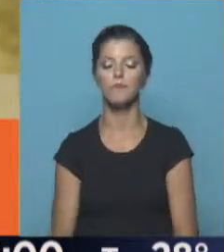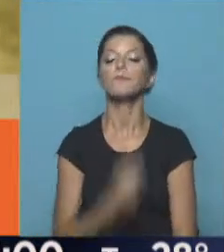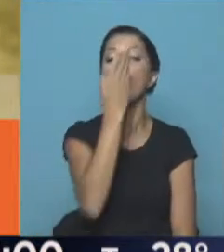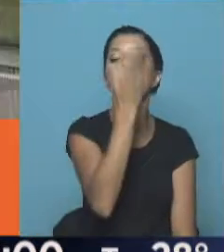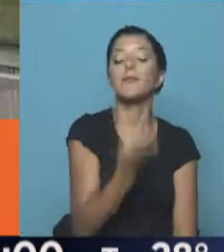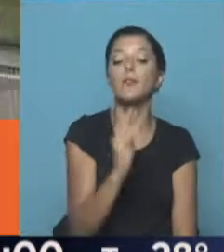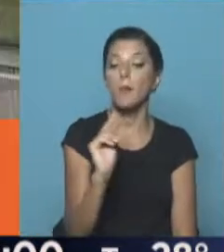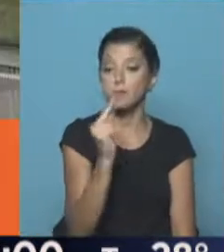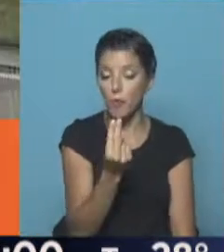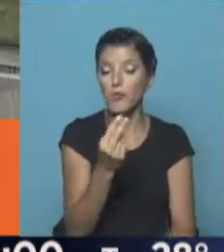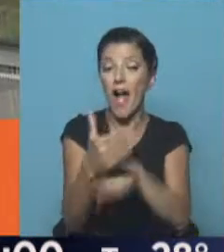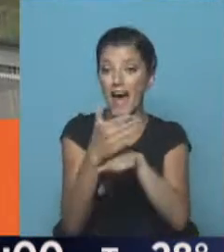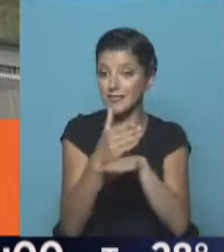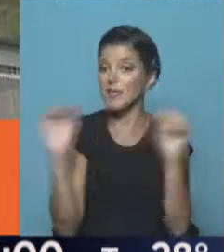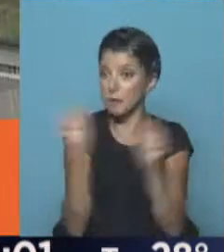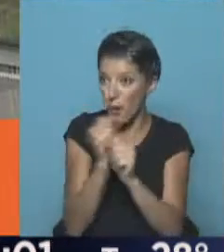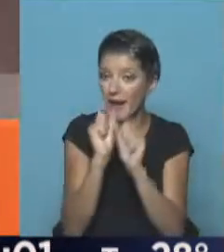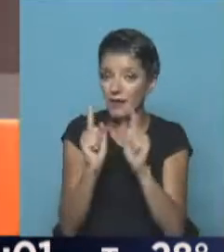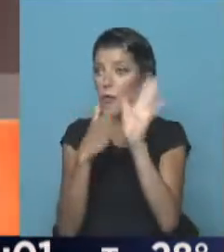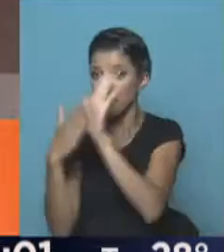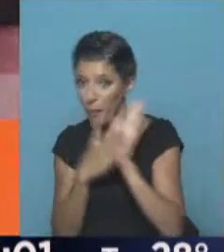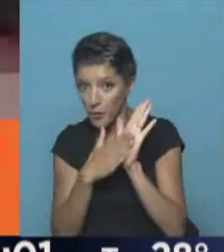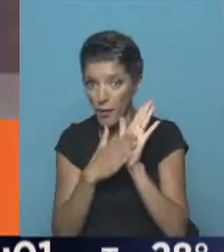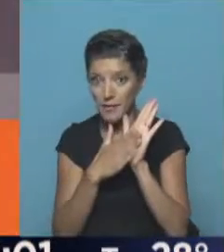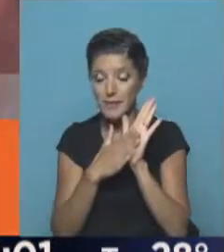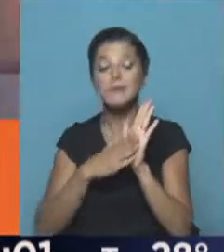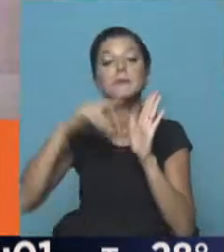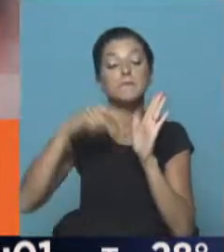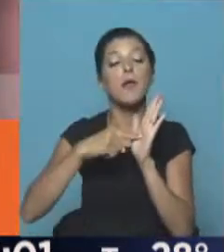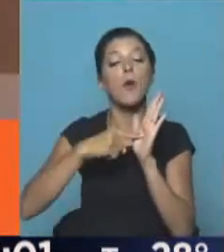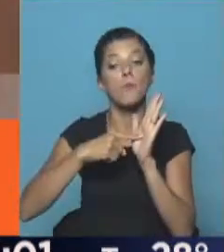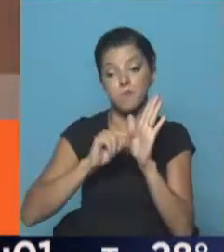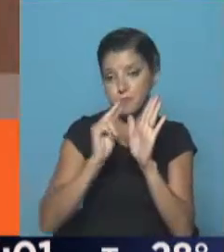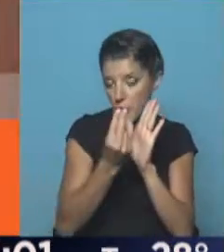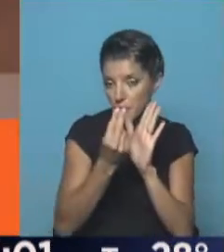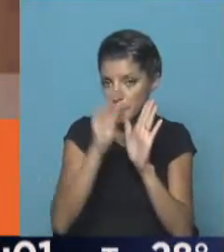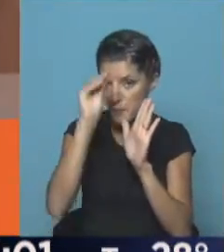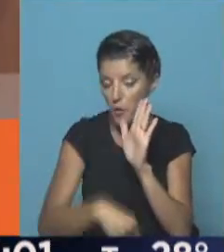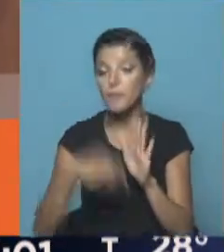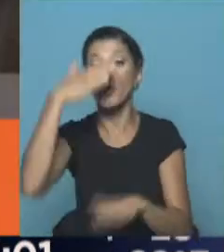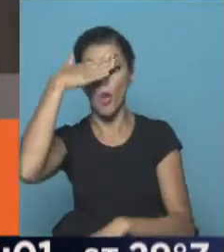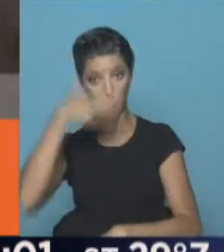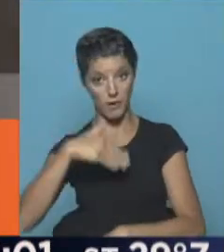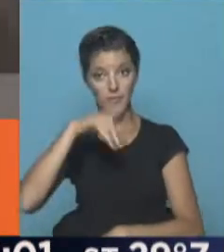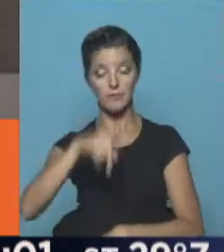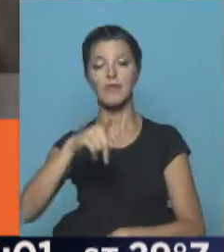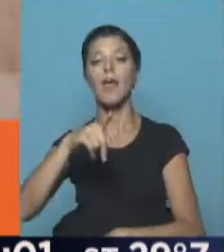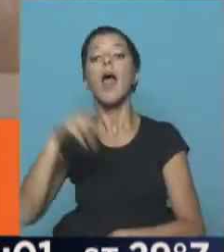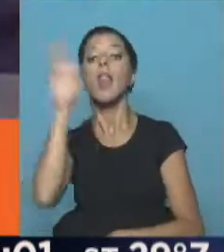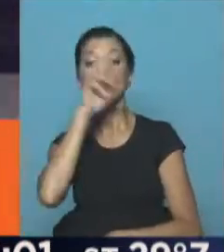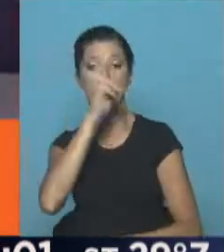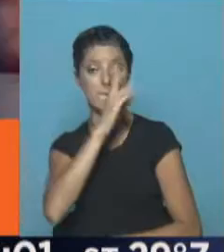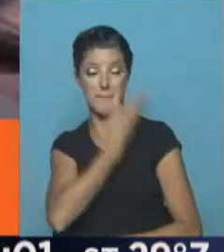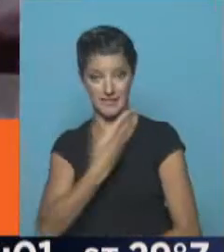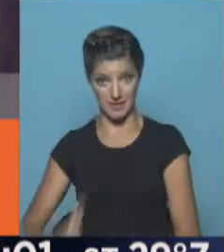convalidar esas declaraciones de directivos de la empresa odebrecht pero tras su muerte la presidenta del superior tribunal federal carmen lucia